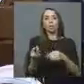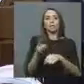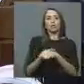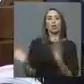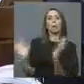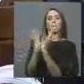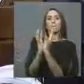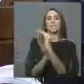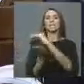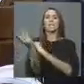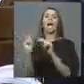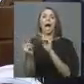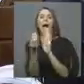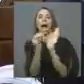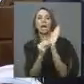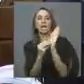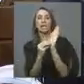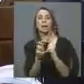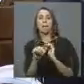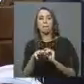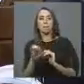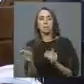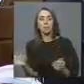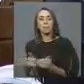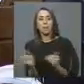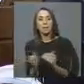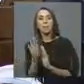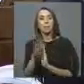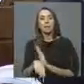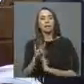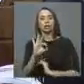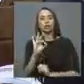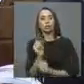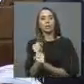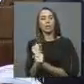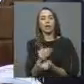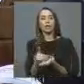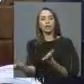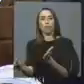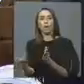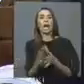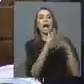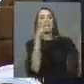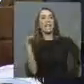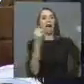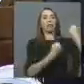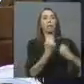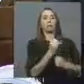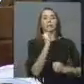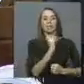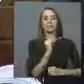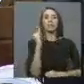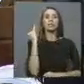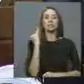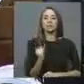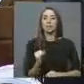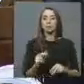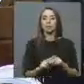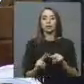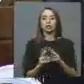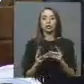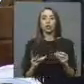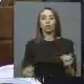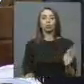de arreglar y van a decir no si esto vamos a dejar a las pymes chicas de menos de 50 trabajadores fuera y lo vamos a hacer con las grandes siempre la solución